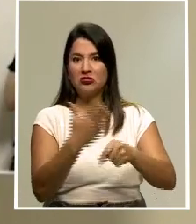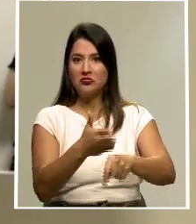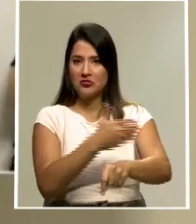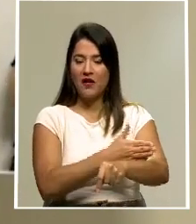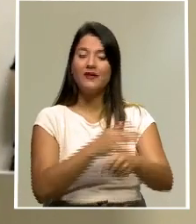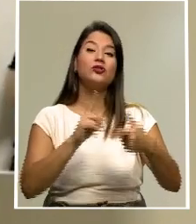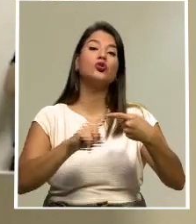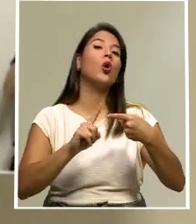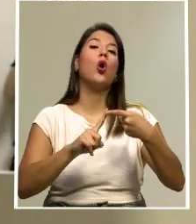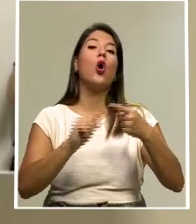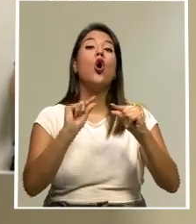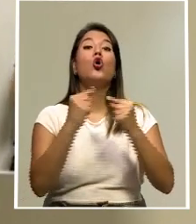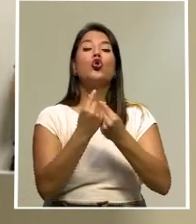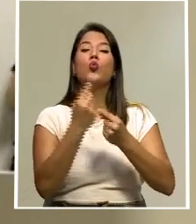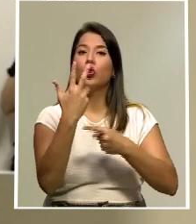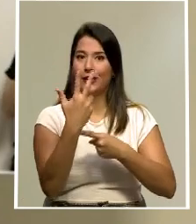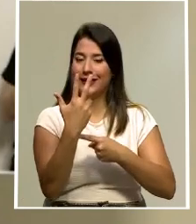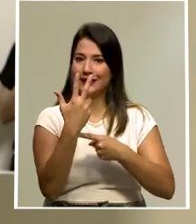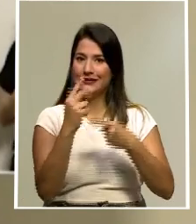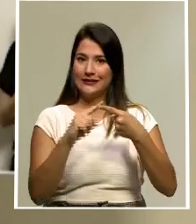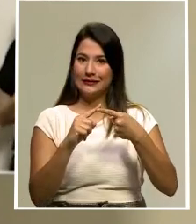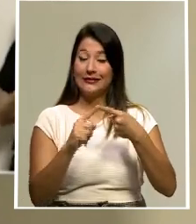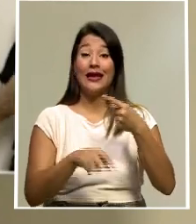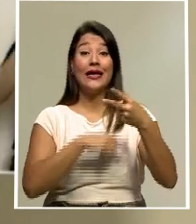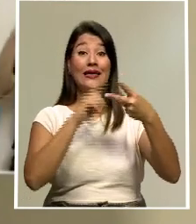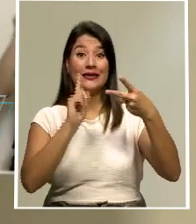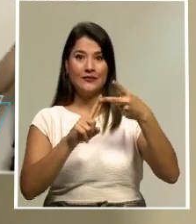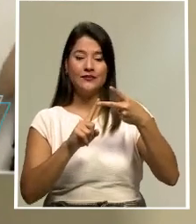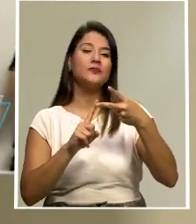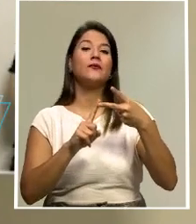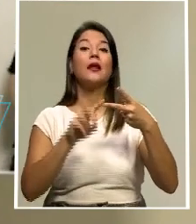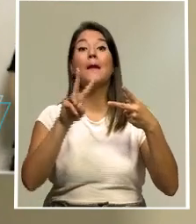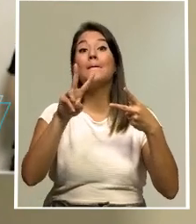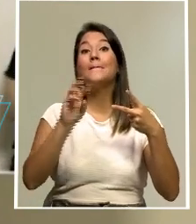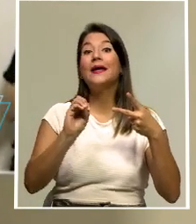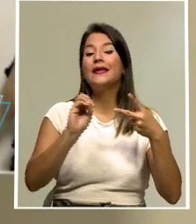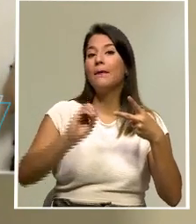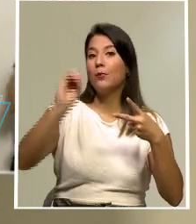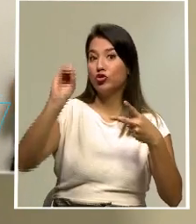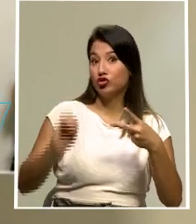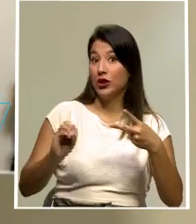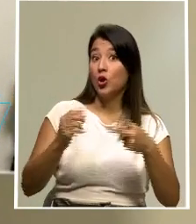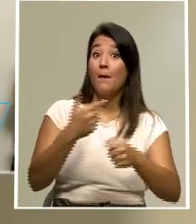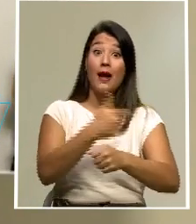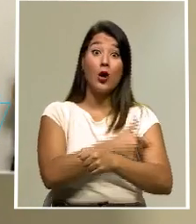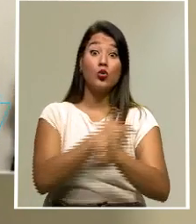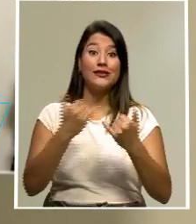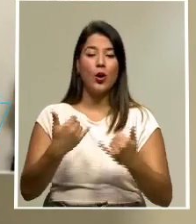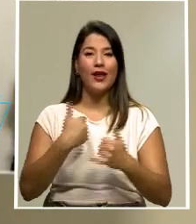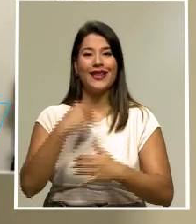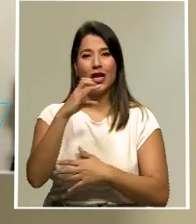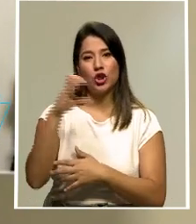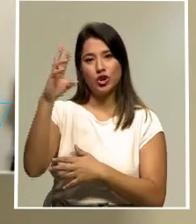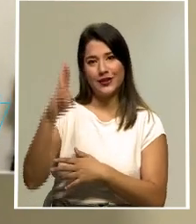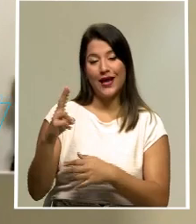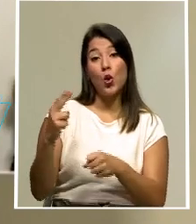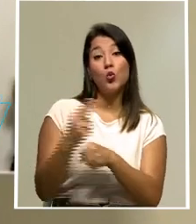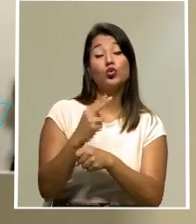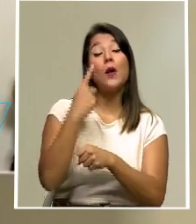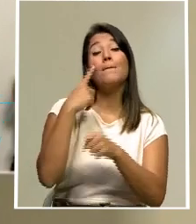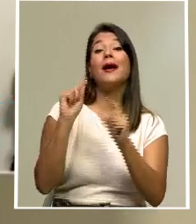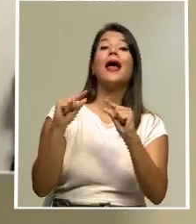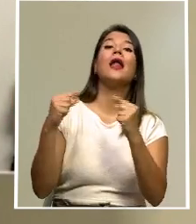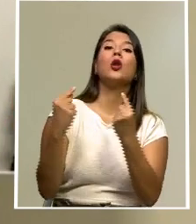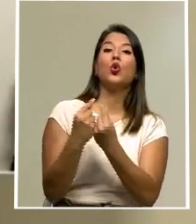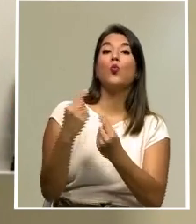avanzado, el grupo 3, y entonces hasta un 20% de las dosis restantes se usarán justamente para